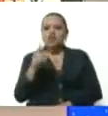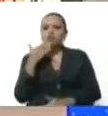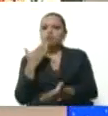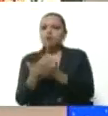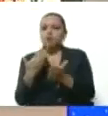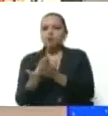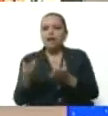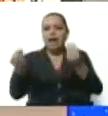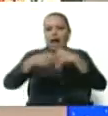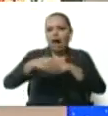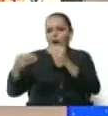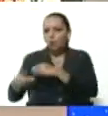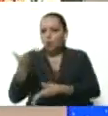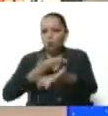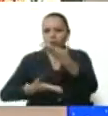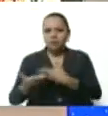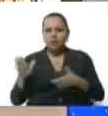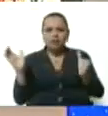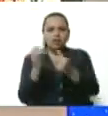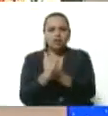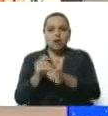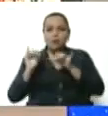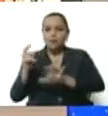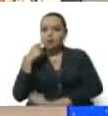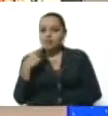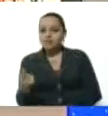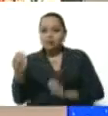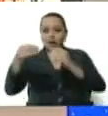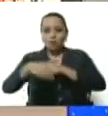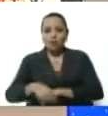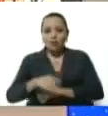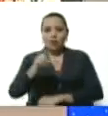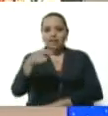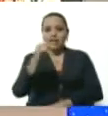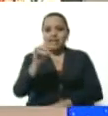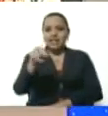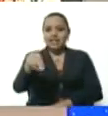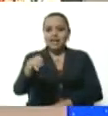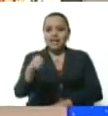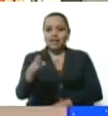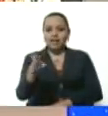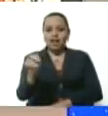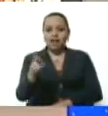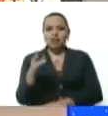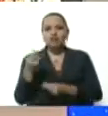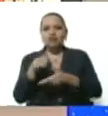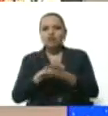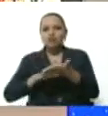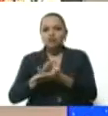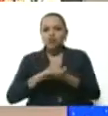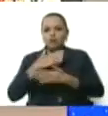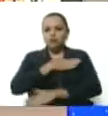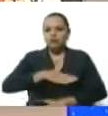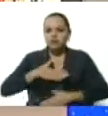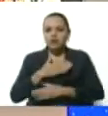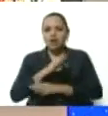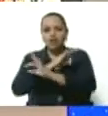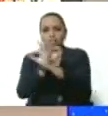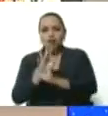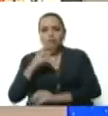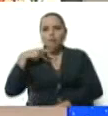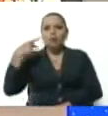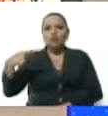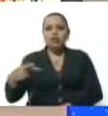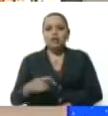la negociación, para que alcancemos, como lo dice el Acuerdo de Ginebra, un arreglo práctico satisfactorio, mediante mecanismos